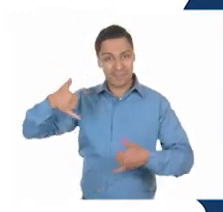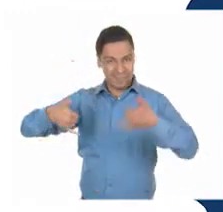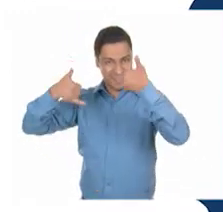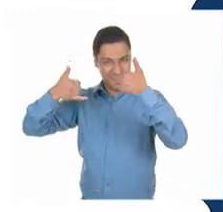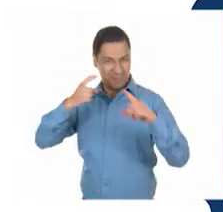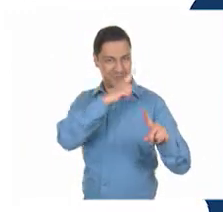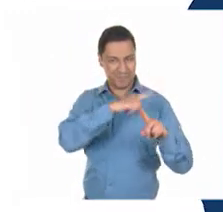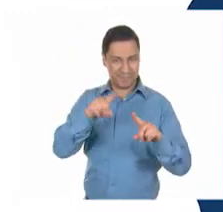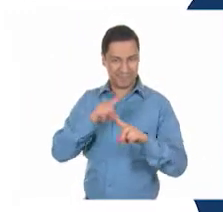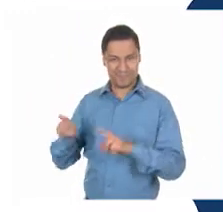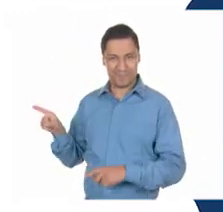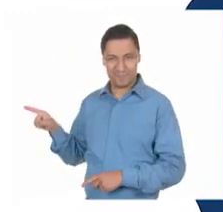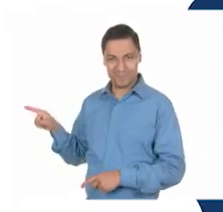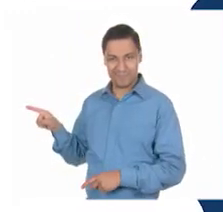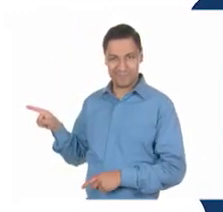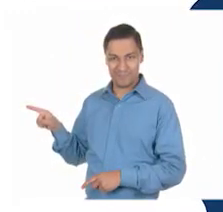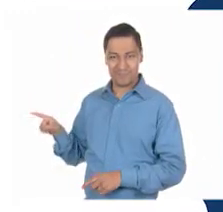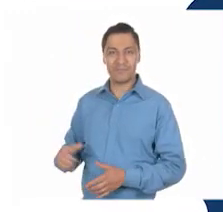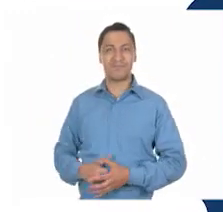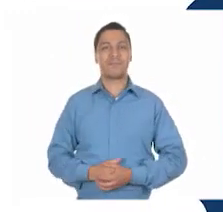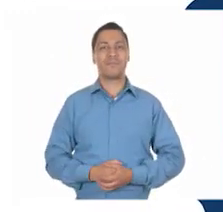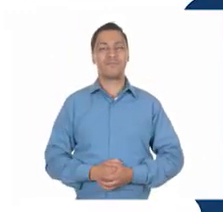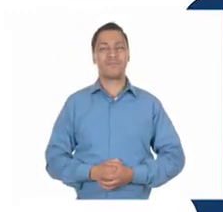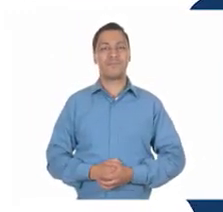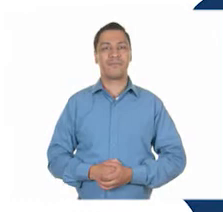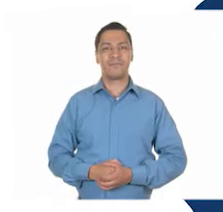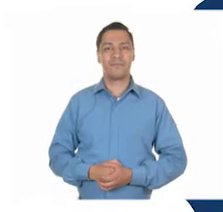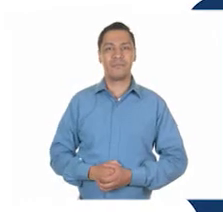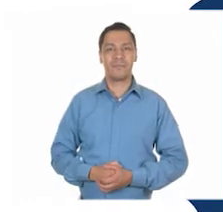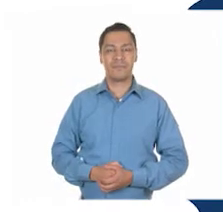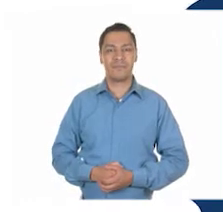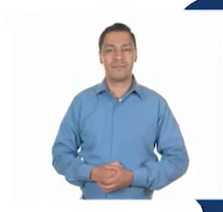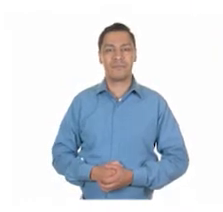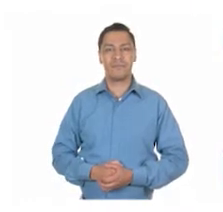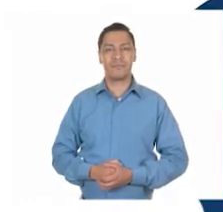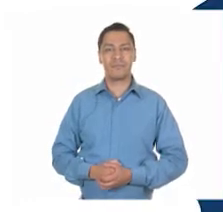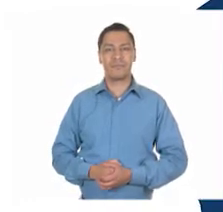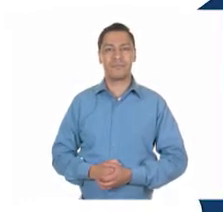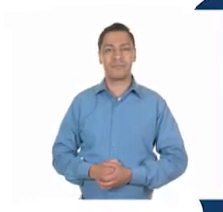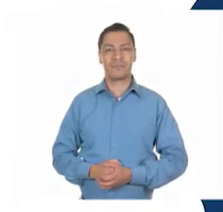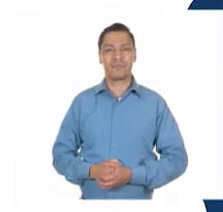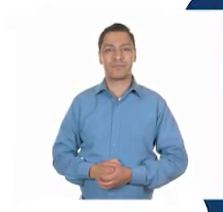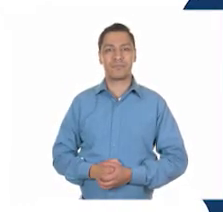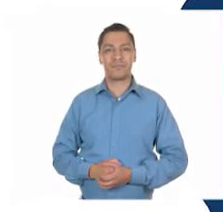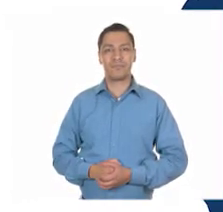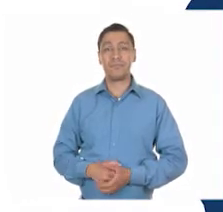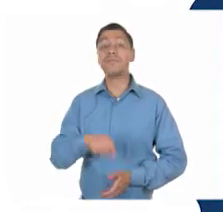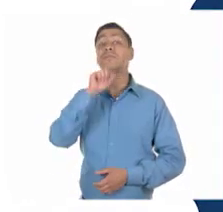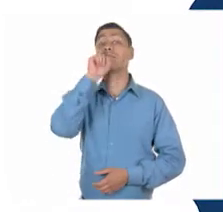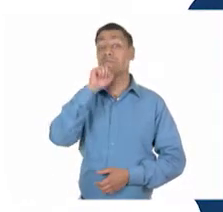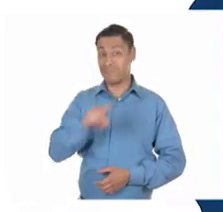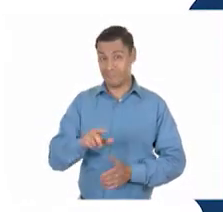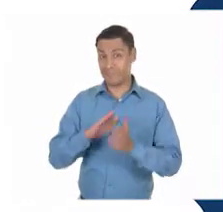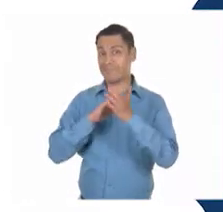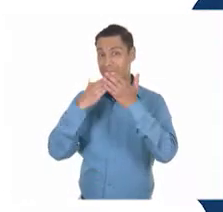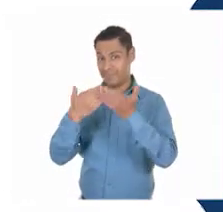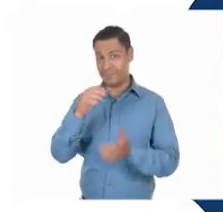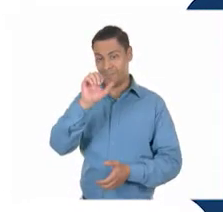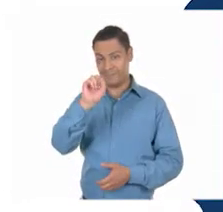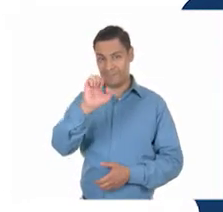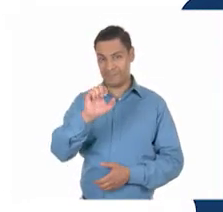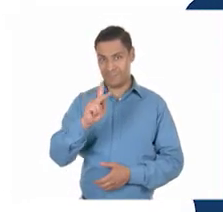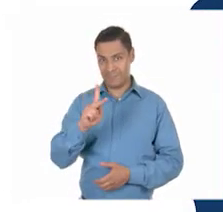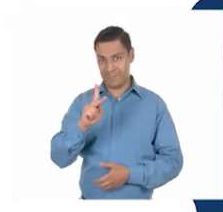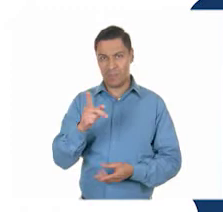55 41 72 04 13 con 100 líneas. También puedes encontrar los libros de texto en la